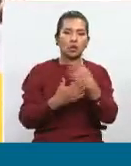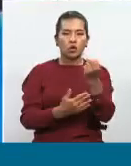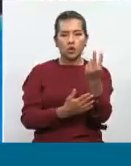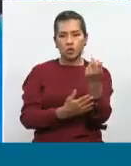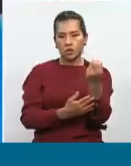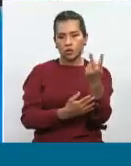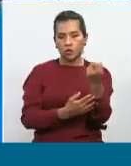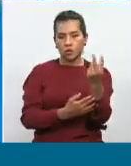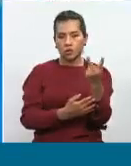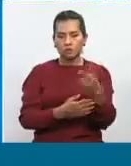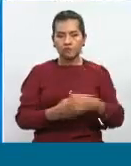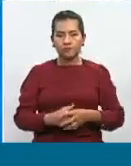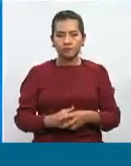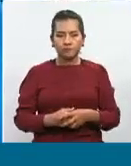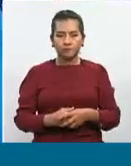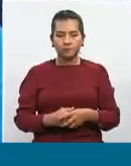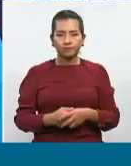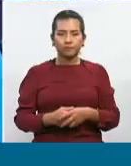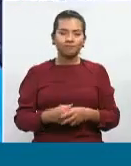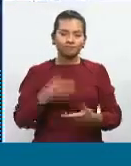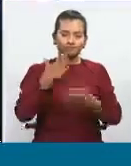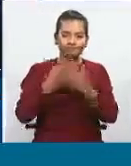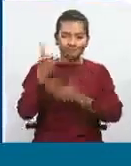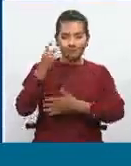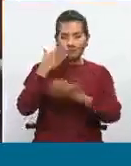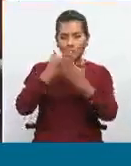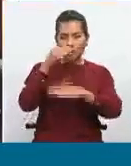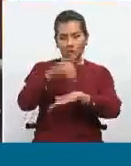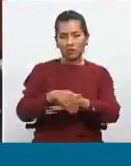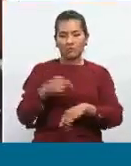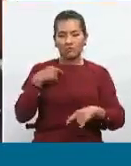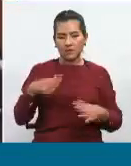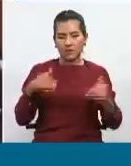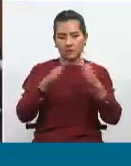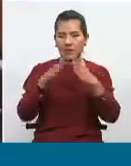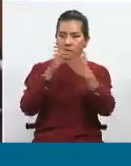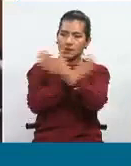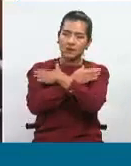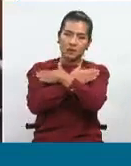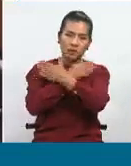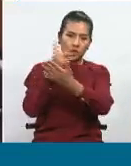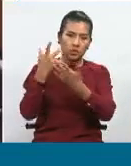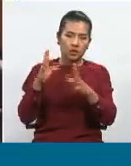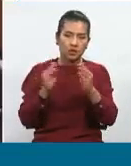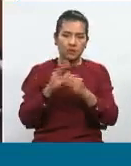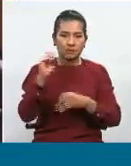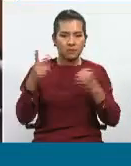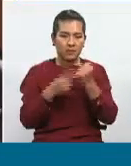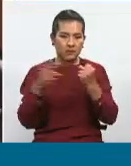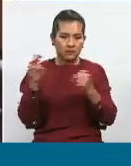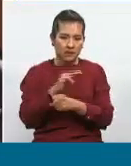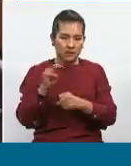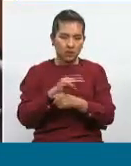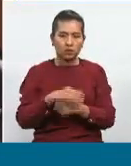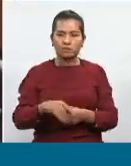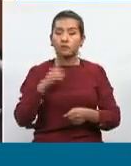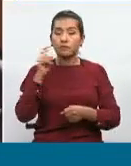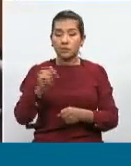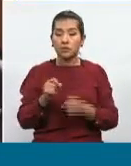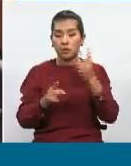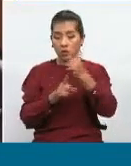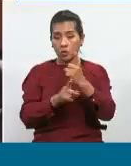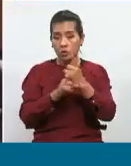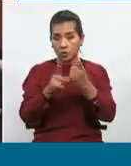priorizadas. ¿Cómo está, viceministro? Qué gusto saludarlo desde La Paz. ¿Cómo estás, Iván? Bien, lo decía bien Pedro, el